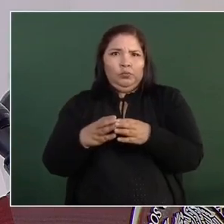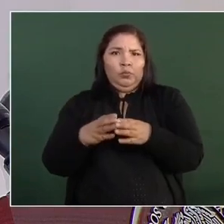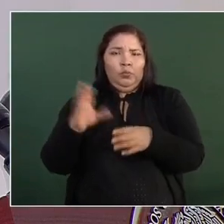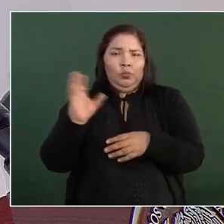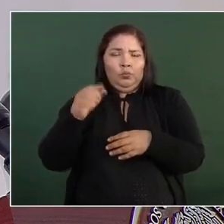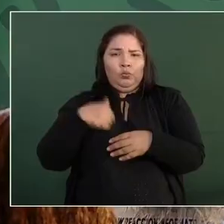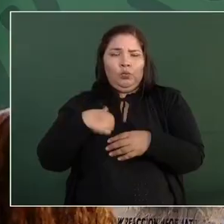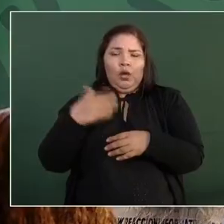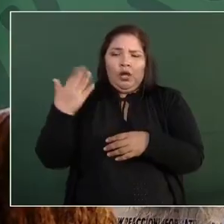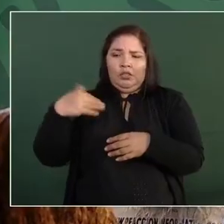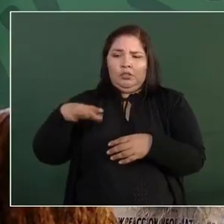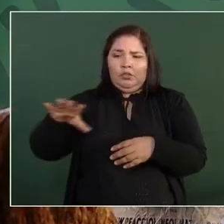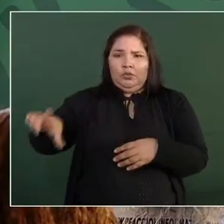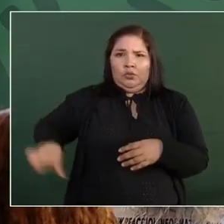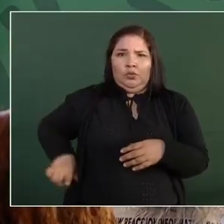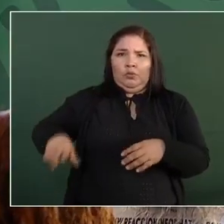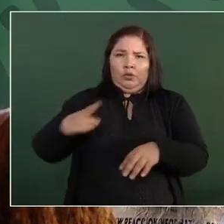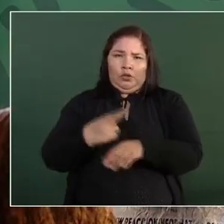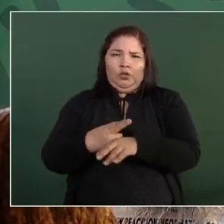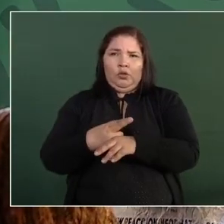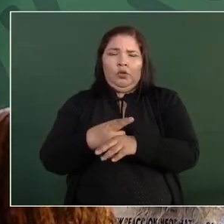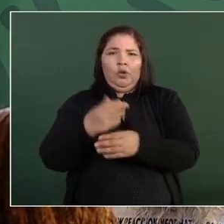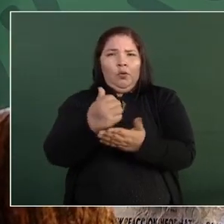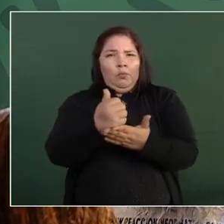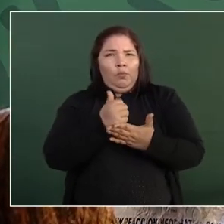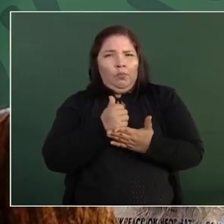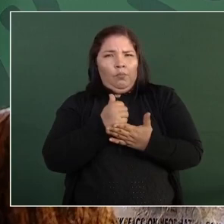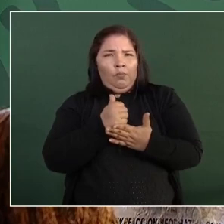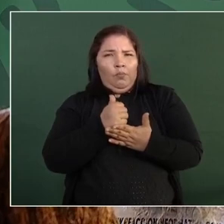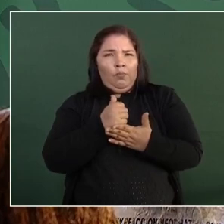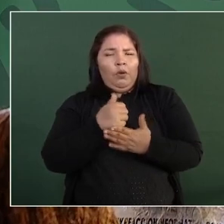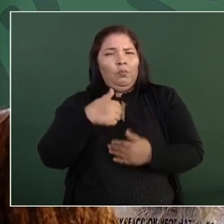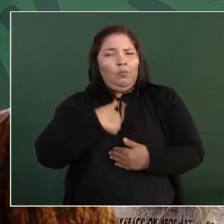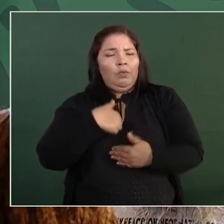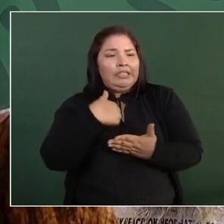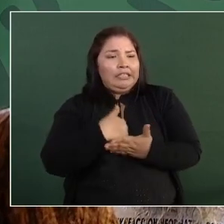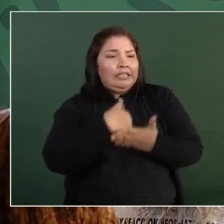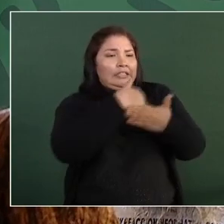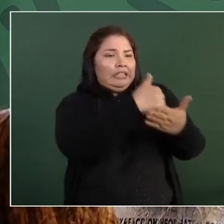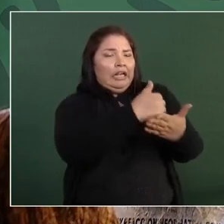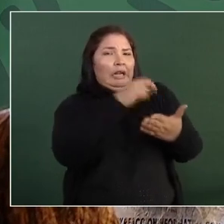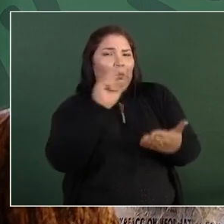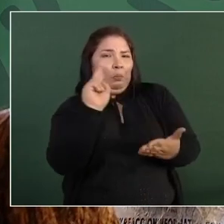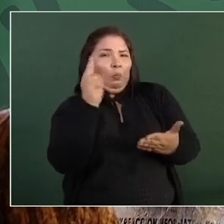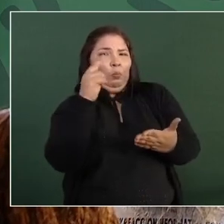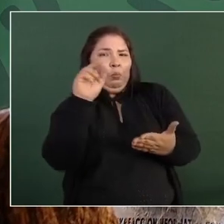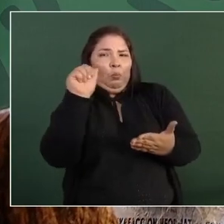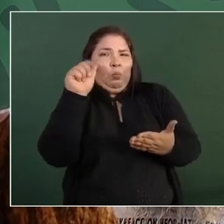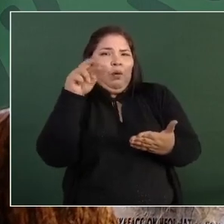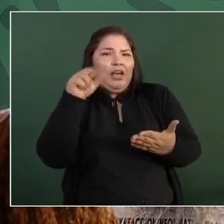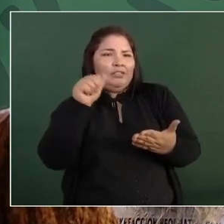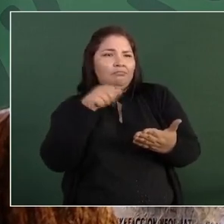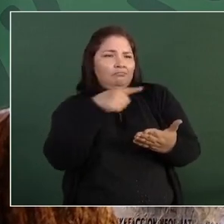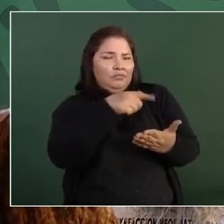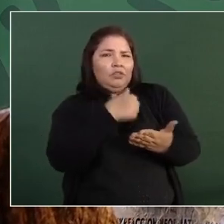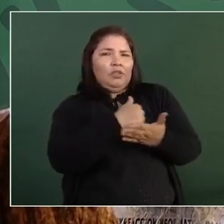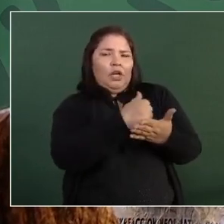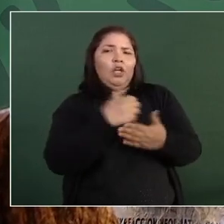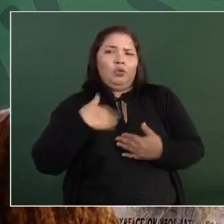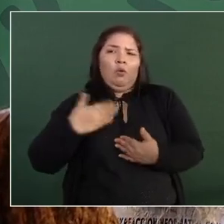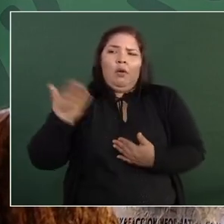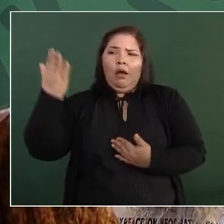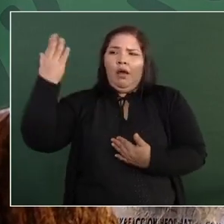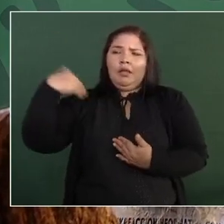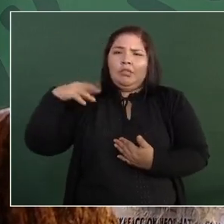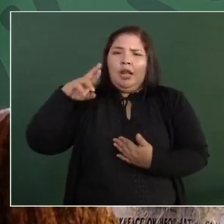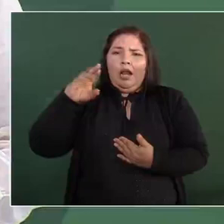electo, le dije, ayúdeme a ayudarle a mi universidad, que es mi universidad, la autónoma, yo la dirigí y fui rector.